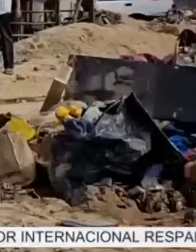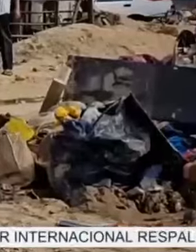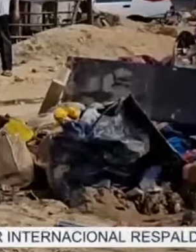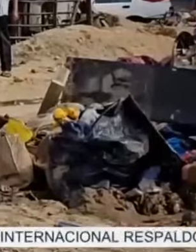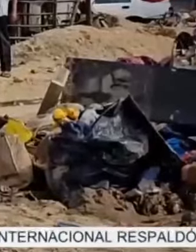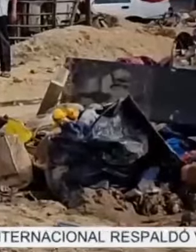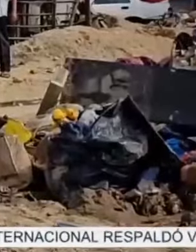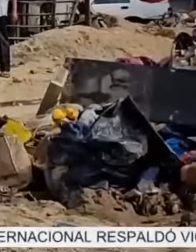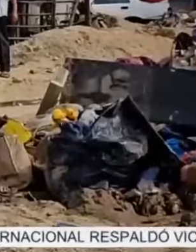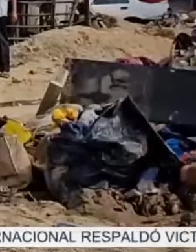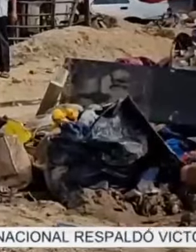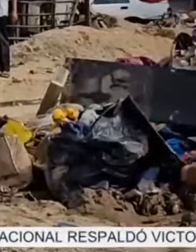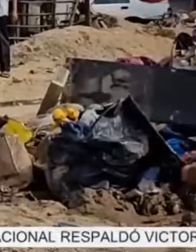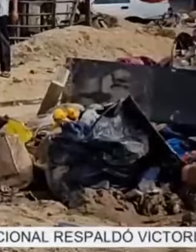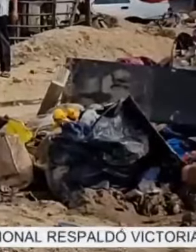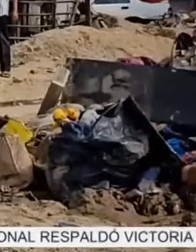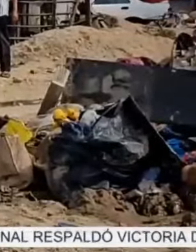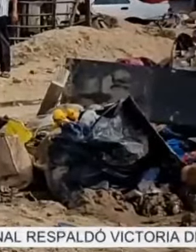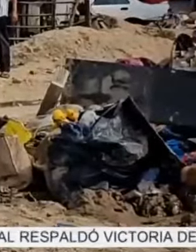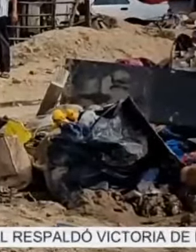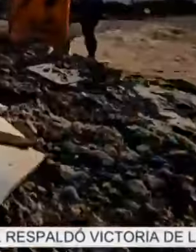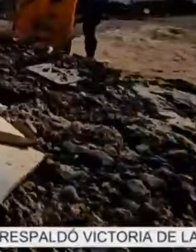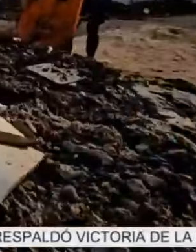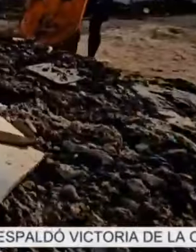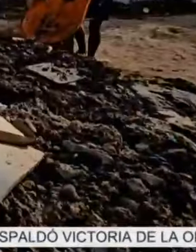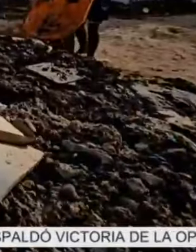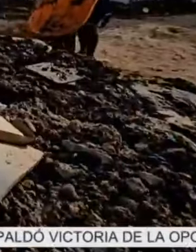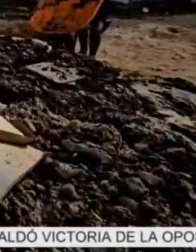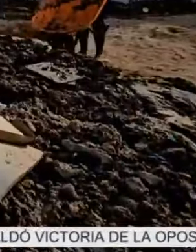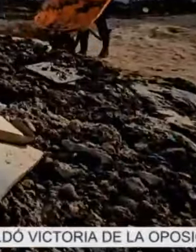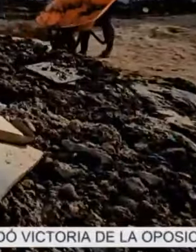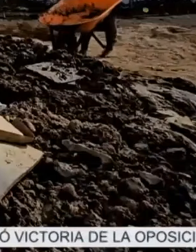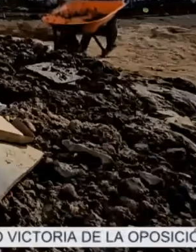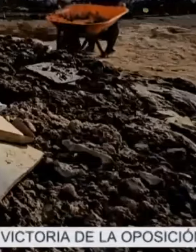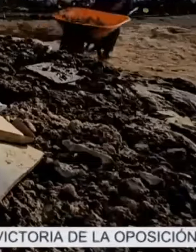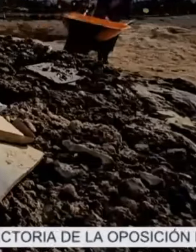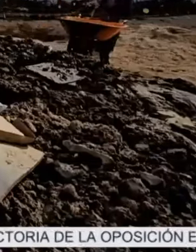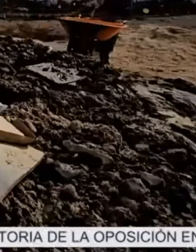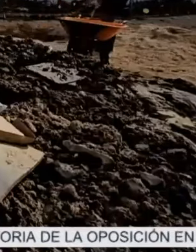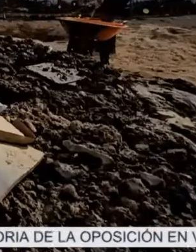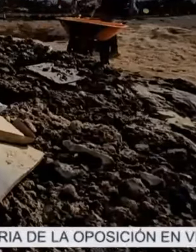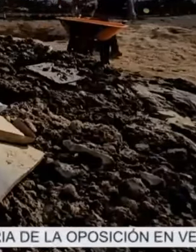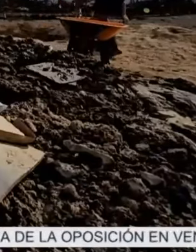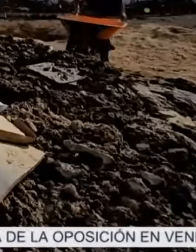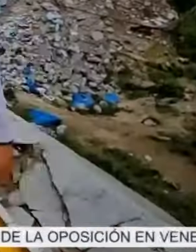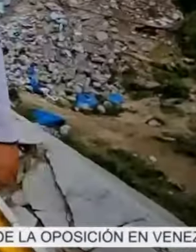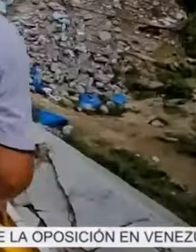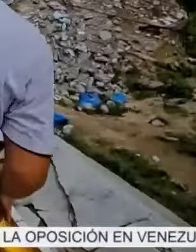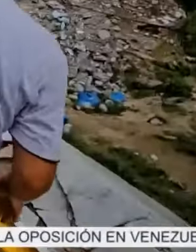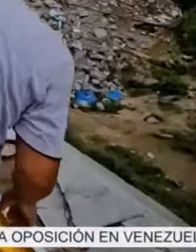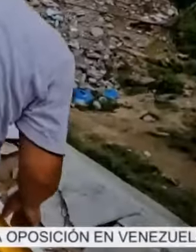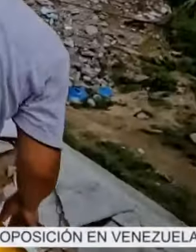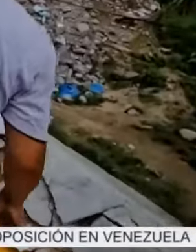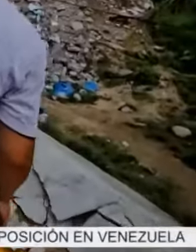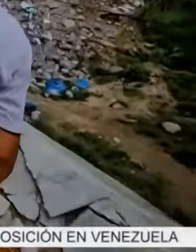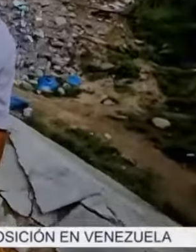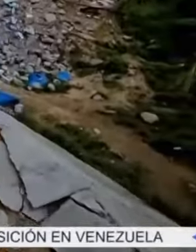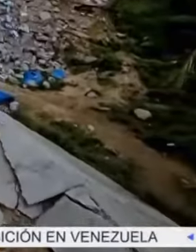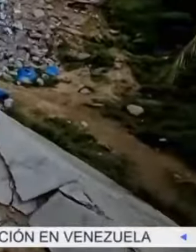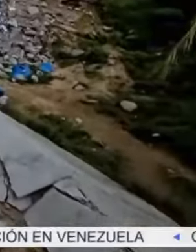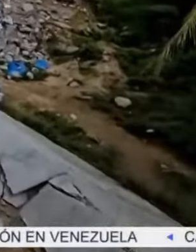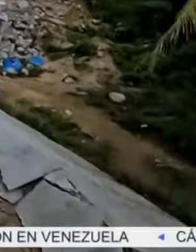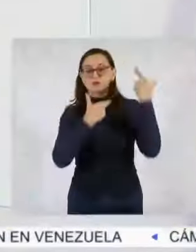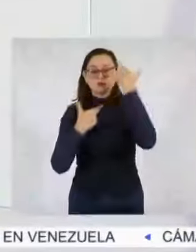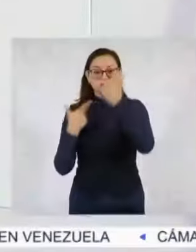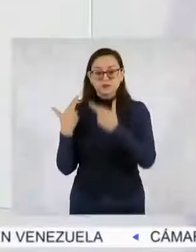nuevo e se está atendiendo el la emergencia y se está haciendo una evaluación De todos